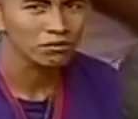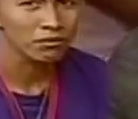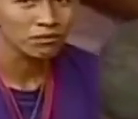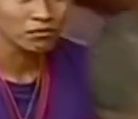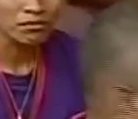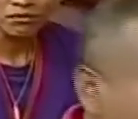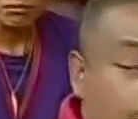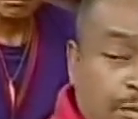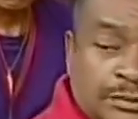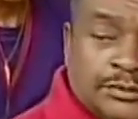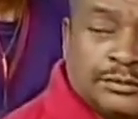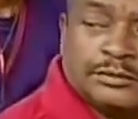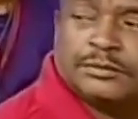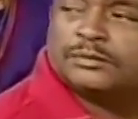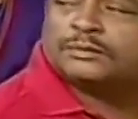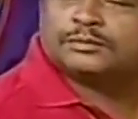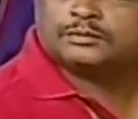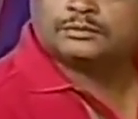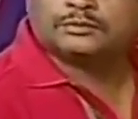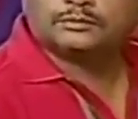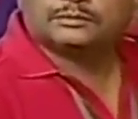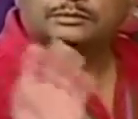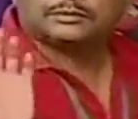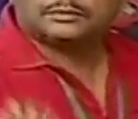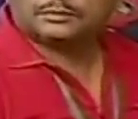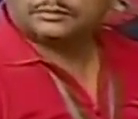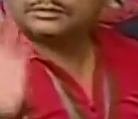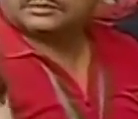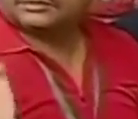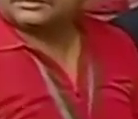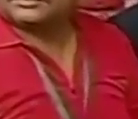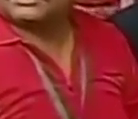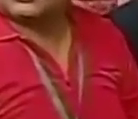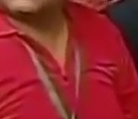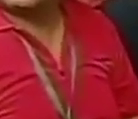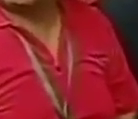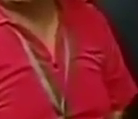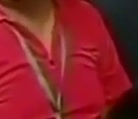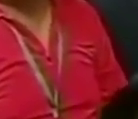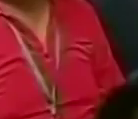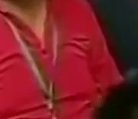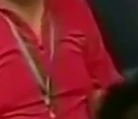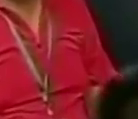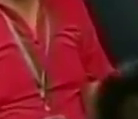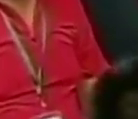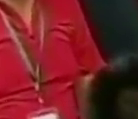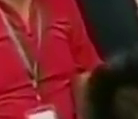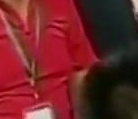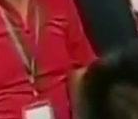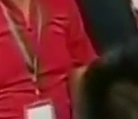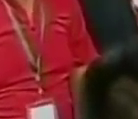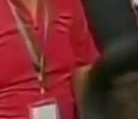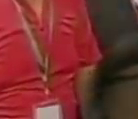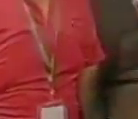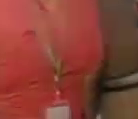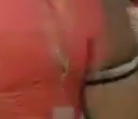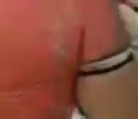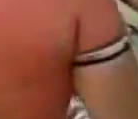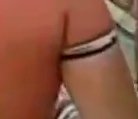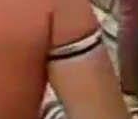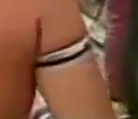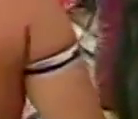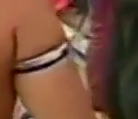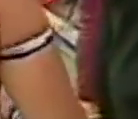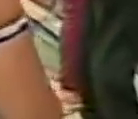de la República Bolivariana de Venezuela, Nicolás Maduro Moros, en la clausura de este primer Congreso de los Pueblos Indígenas del